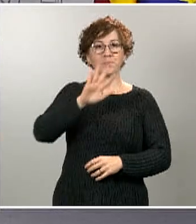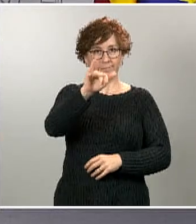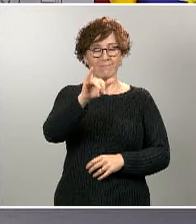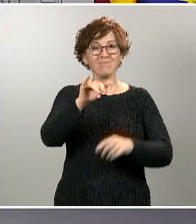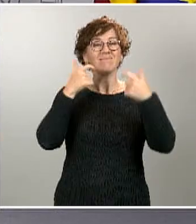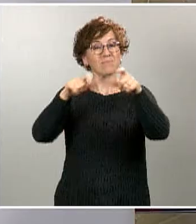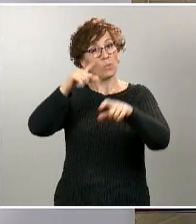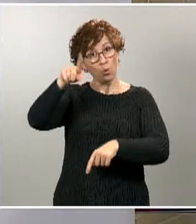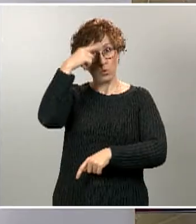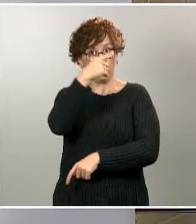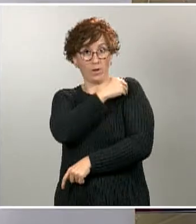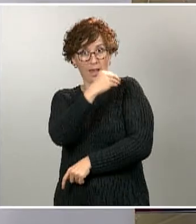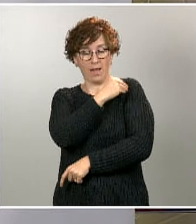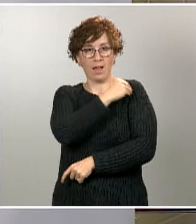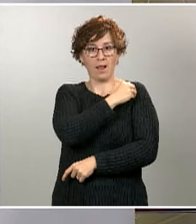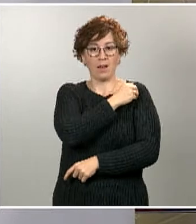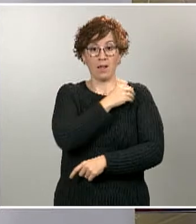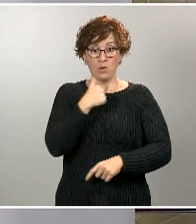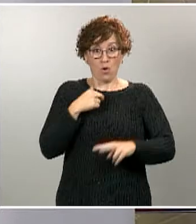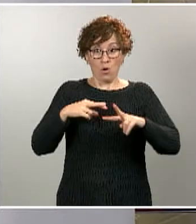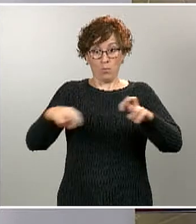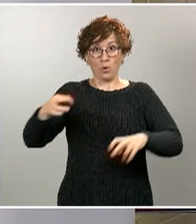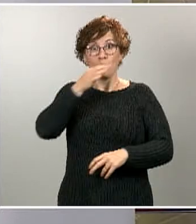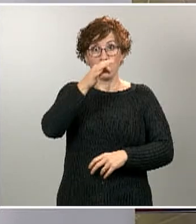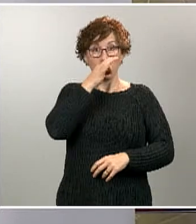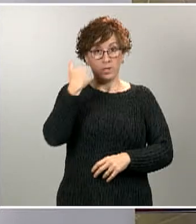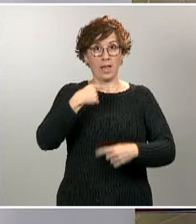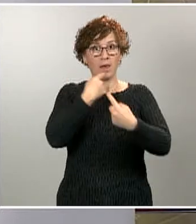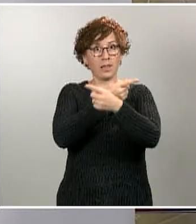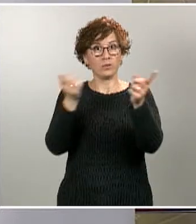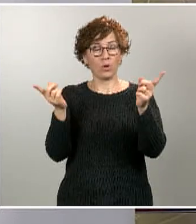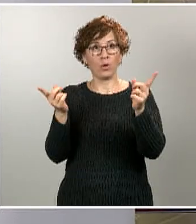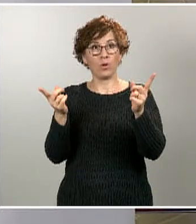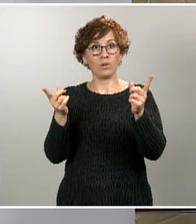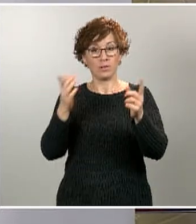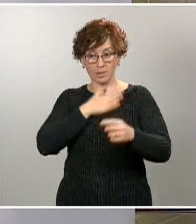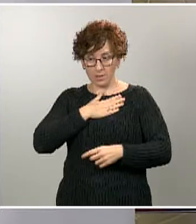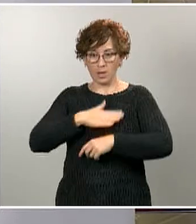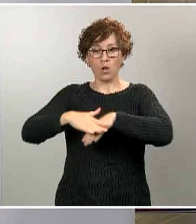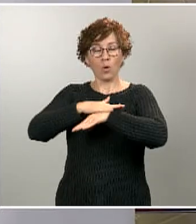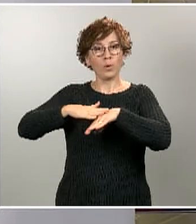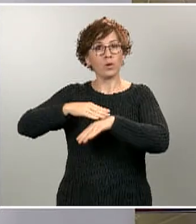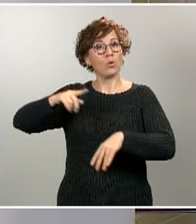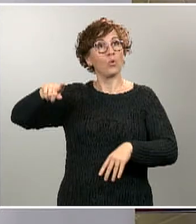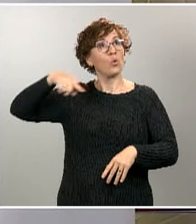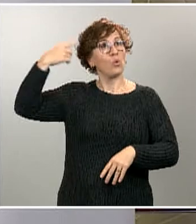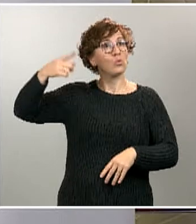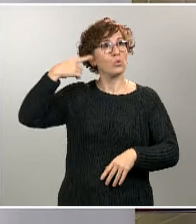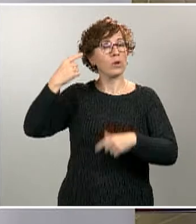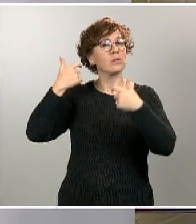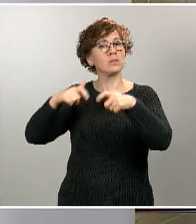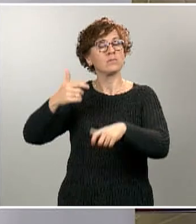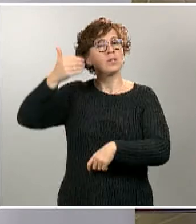creo que desde el principio de mi intervención he transmitido que para este Gobierno la cultura es un sector imprescindible para